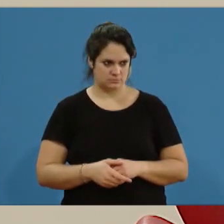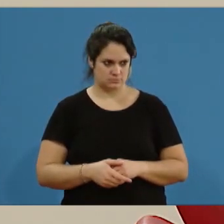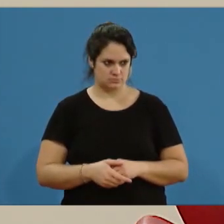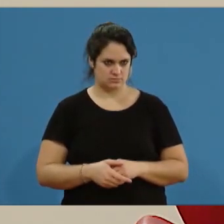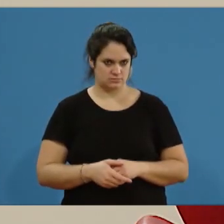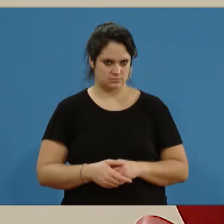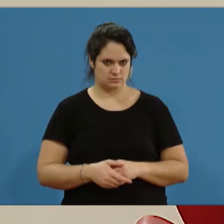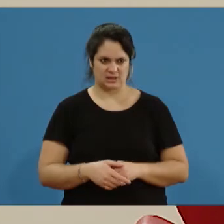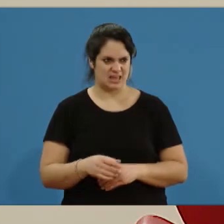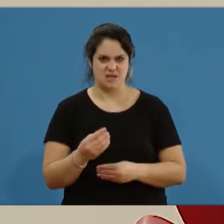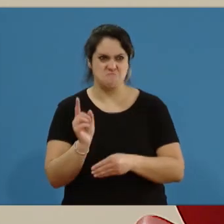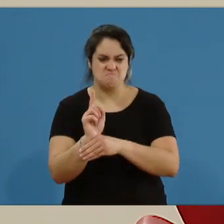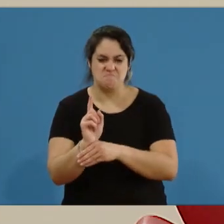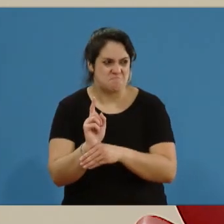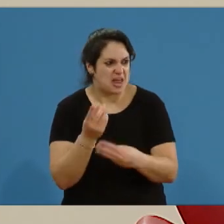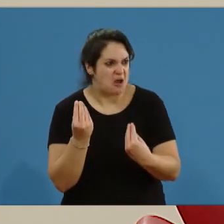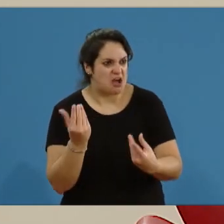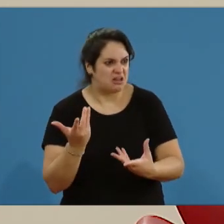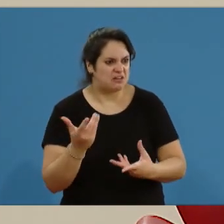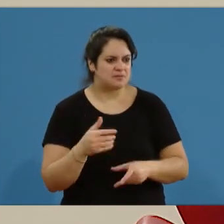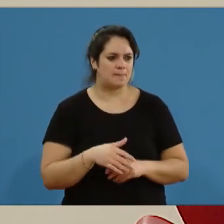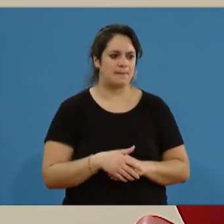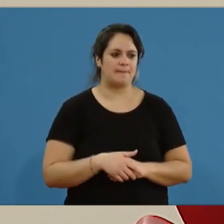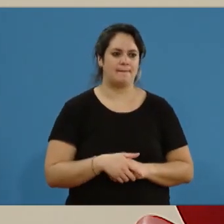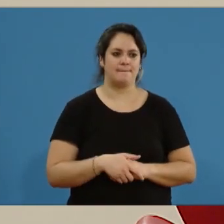¿Y quién es Raffles?